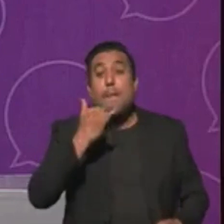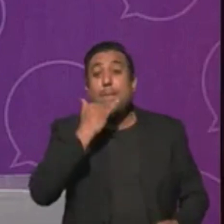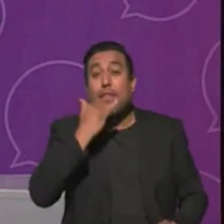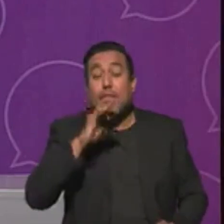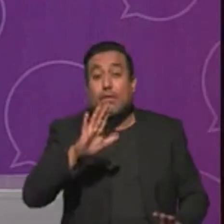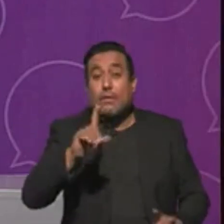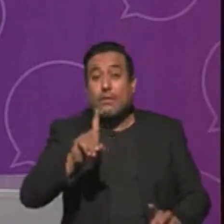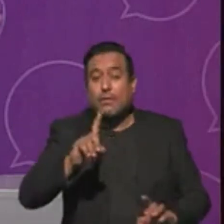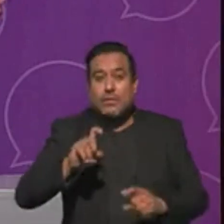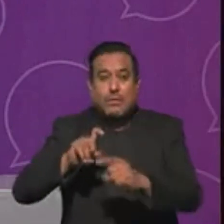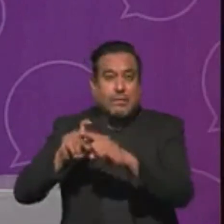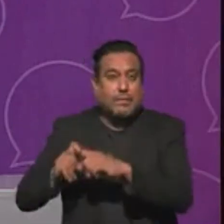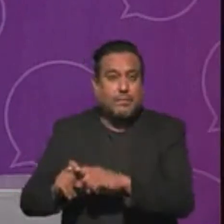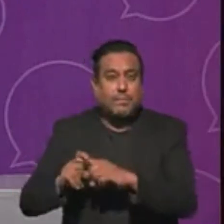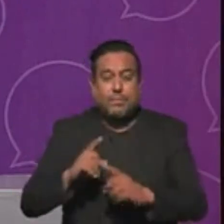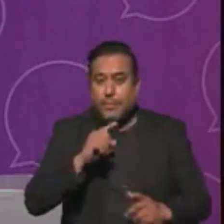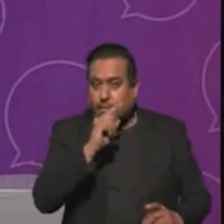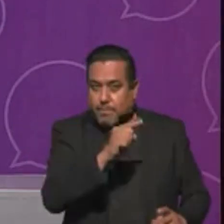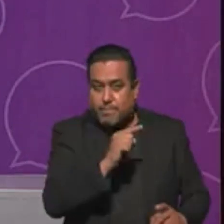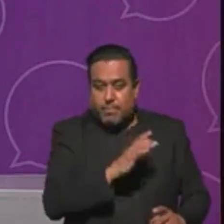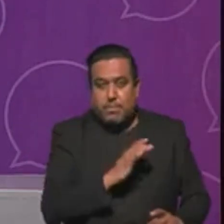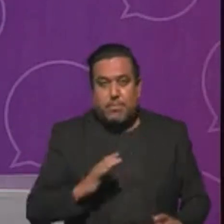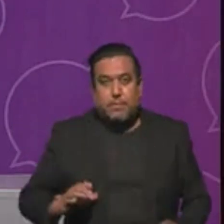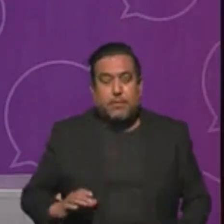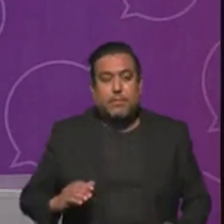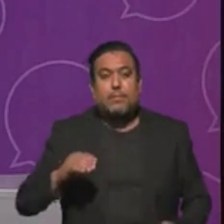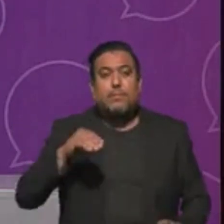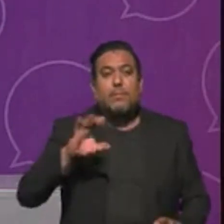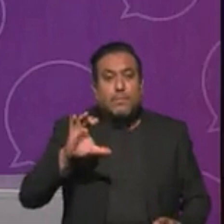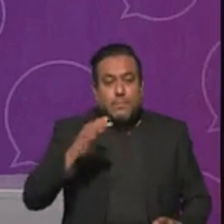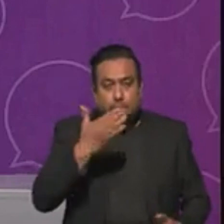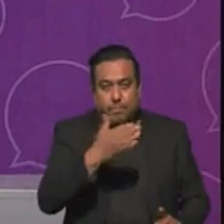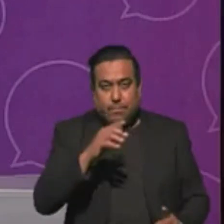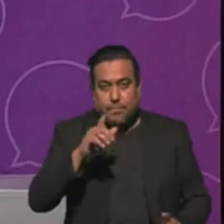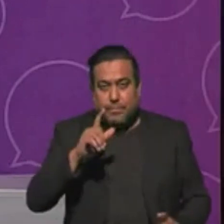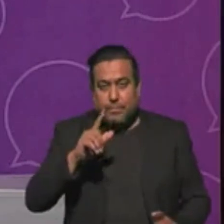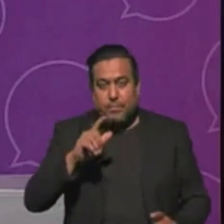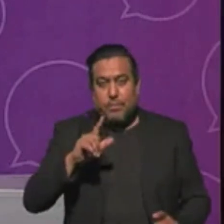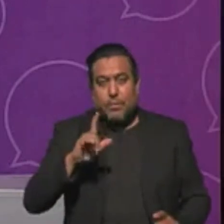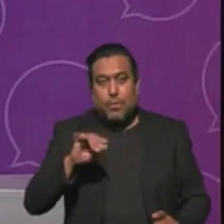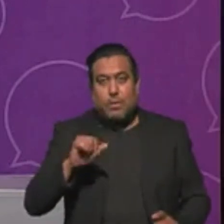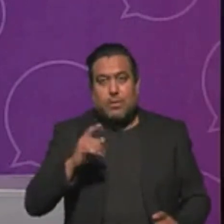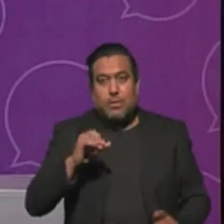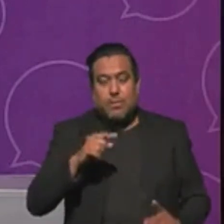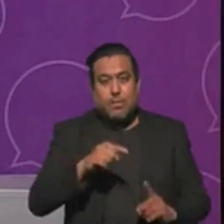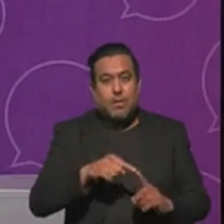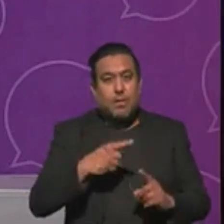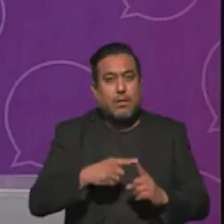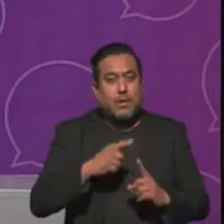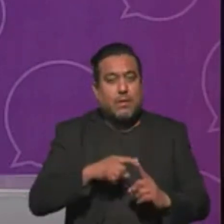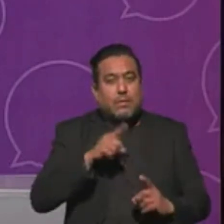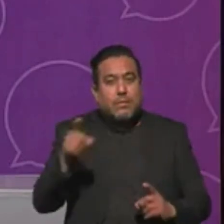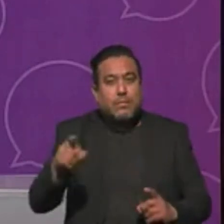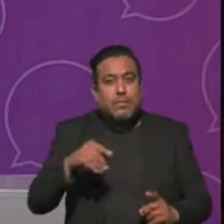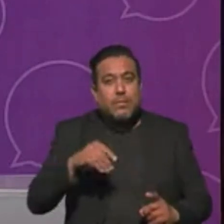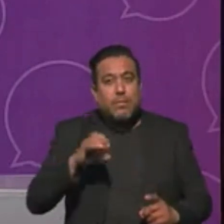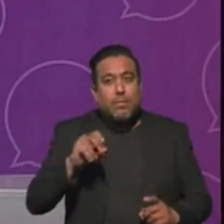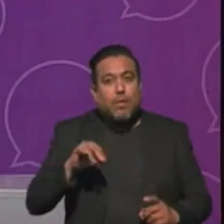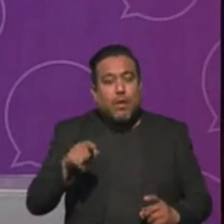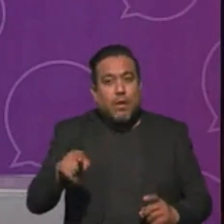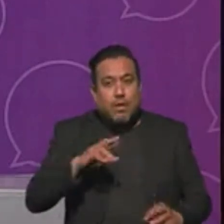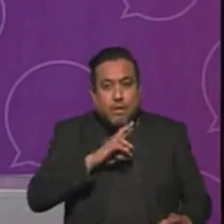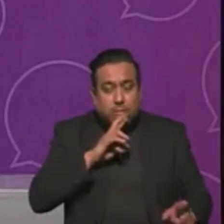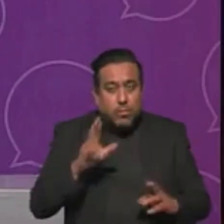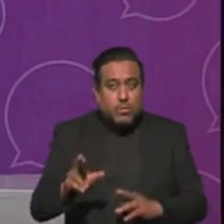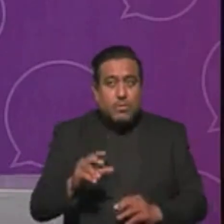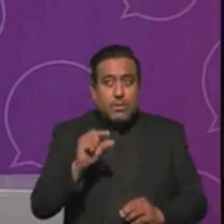parte de del candidato de movimiento ciudadano Luis Guillermo Ortiz Alva a lo que ha dicho el candidato de morena